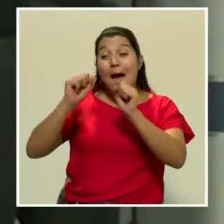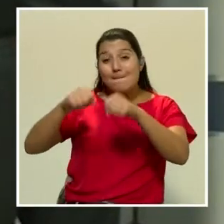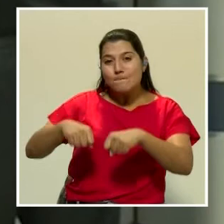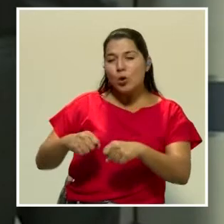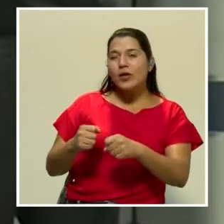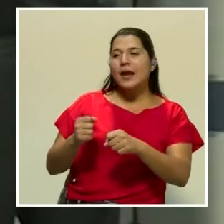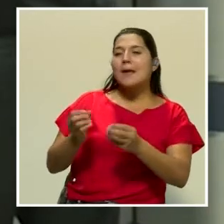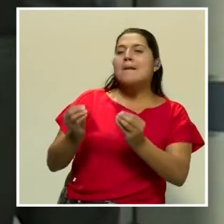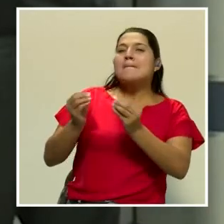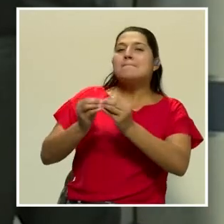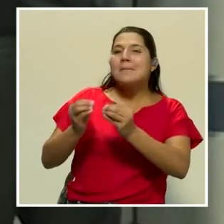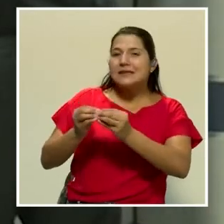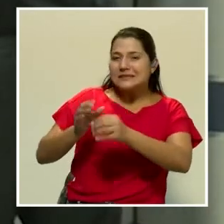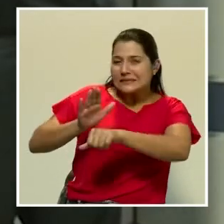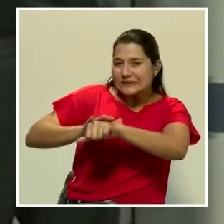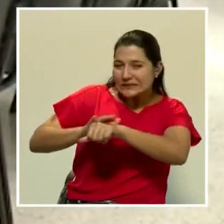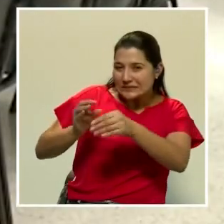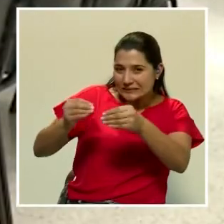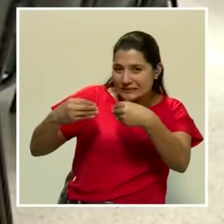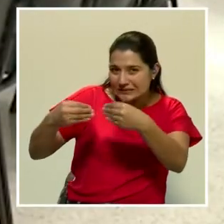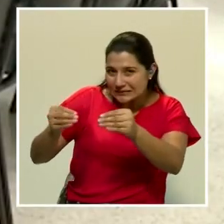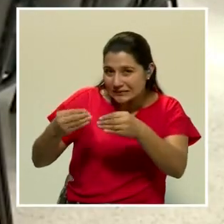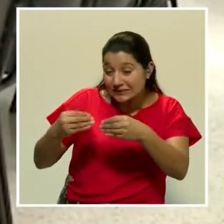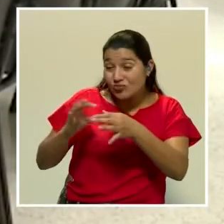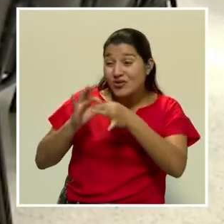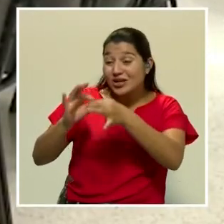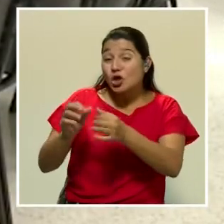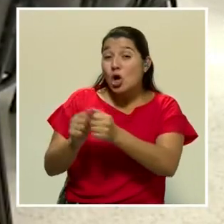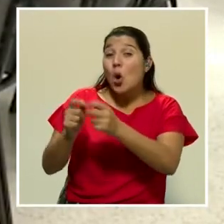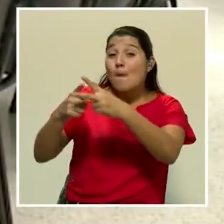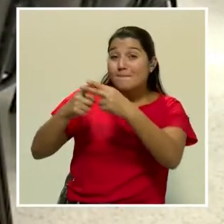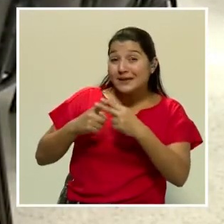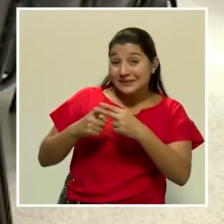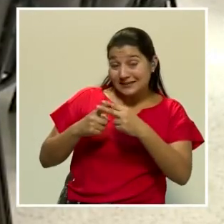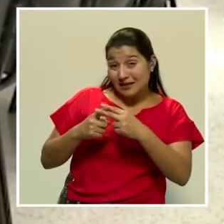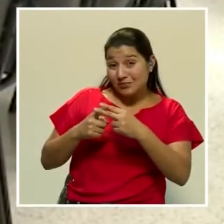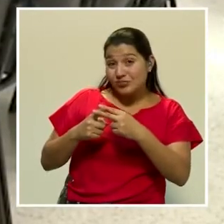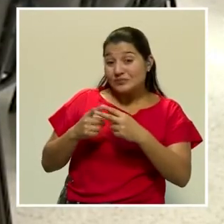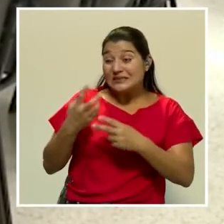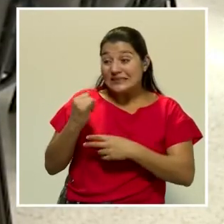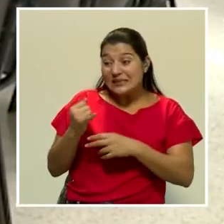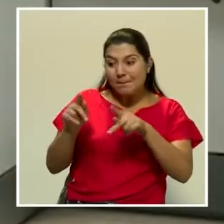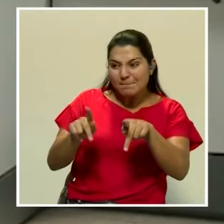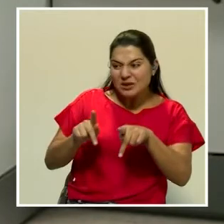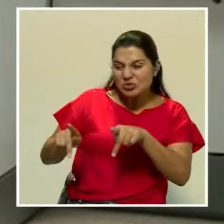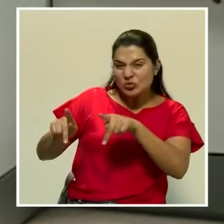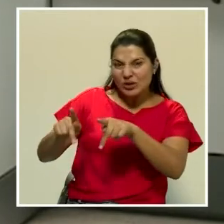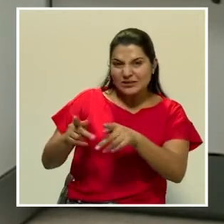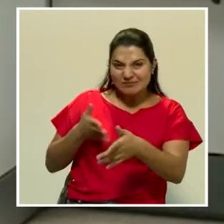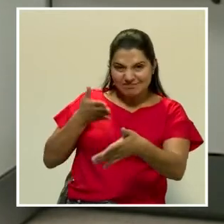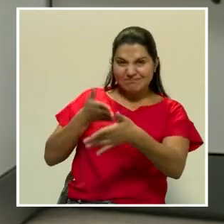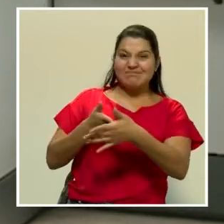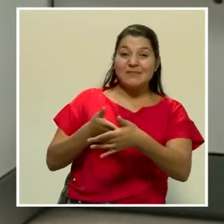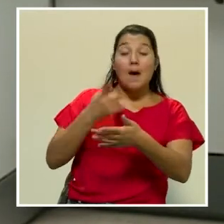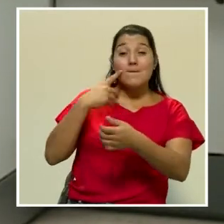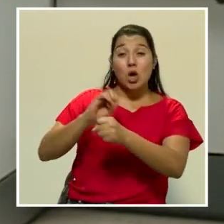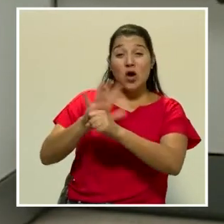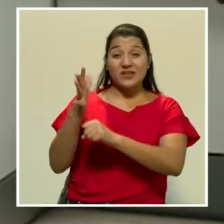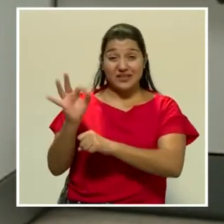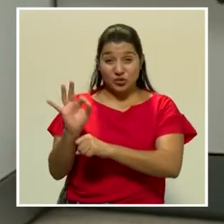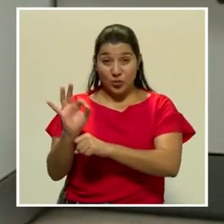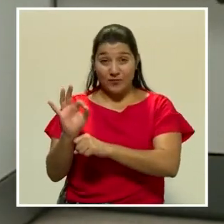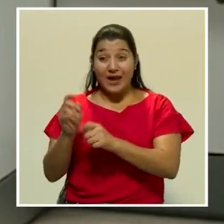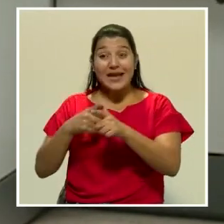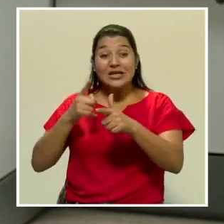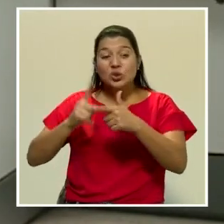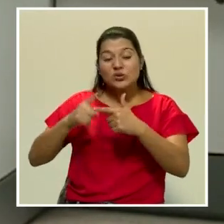Flexibilización Crediticia a partir de la afectación económica generada por la pandemia del COVID-19 es el proyecto que plantea otorgar una suspensión